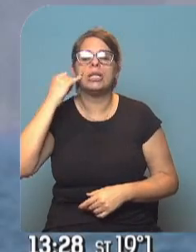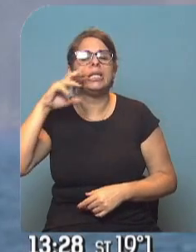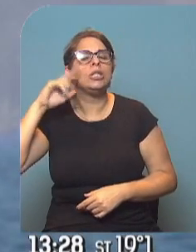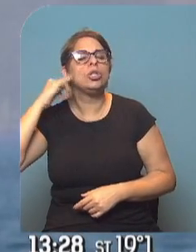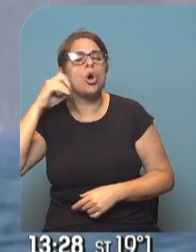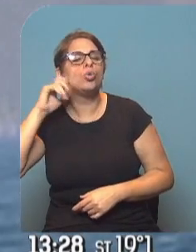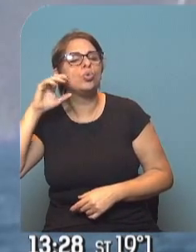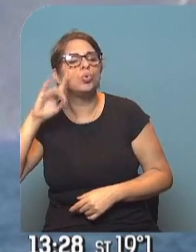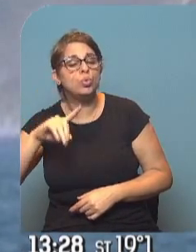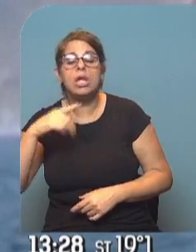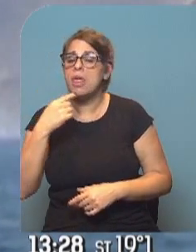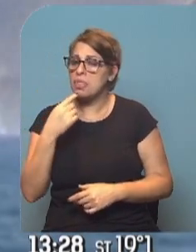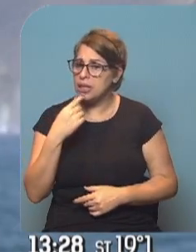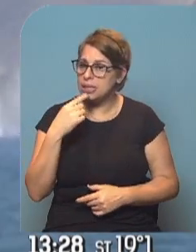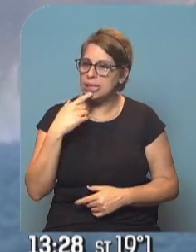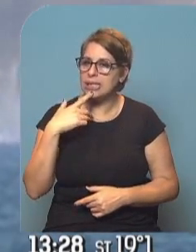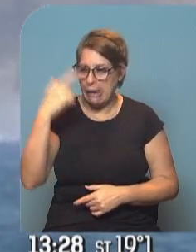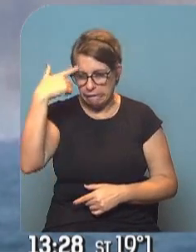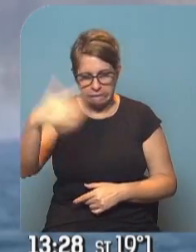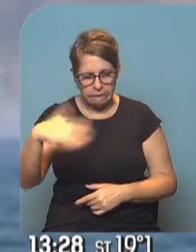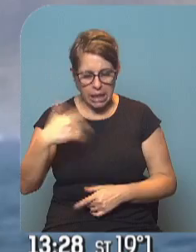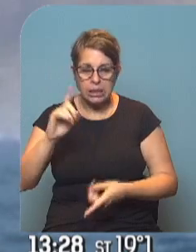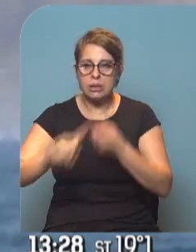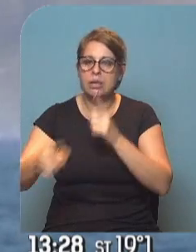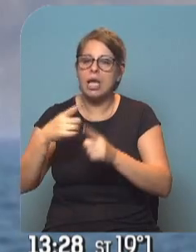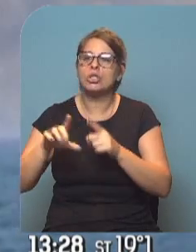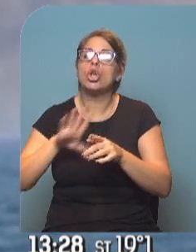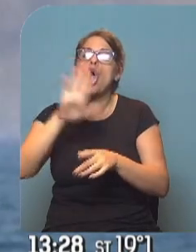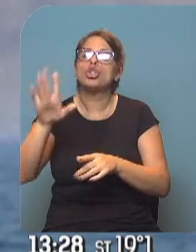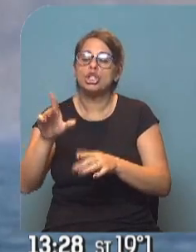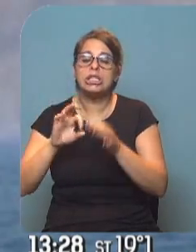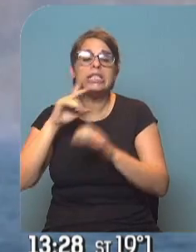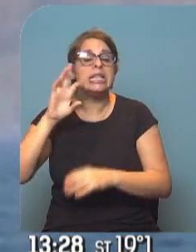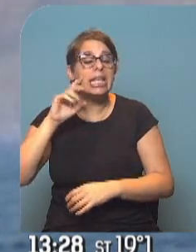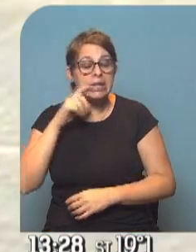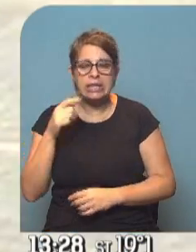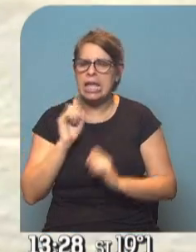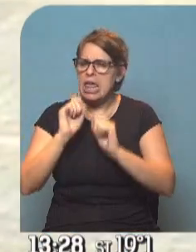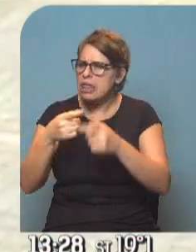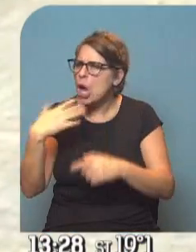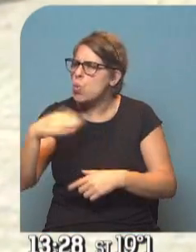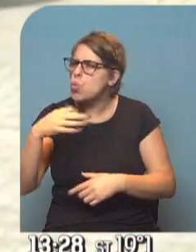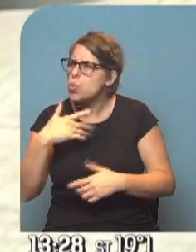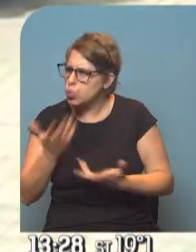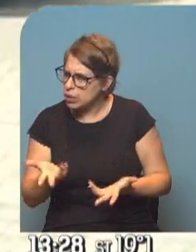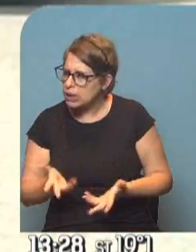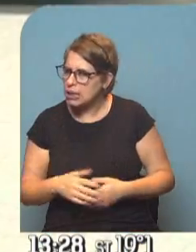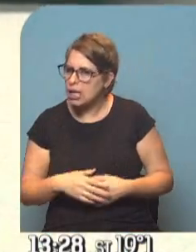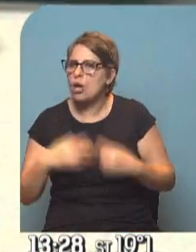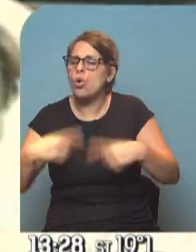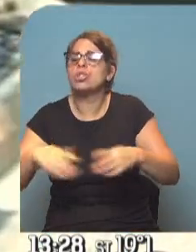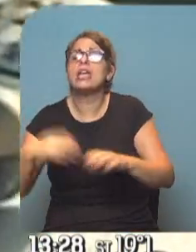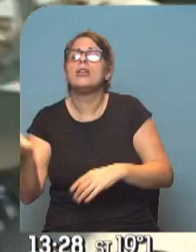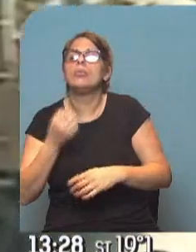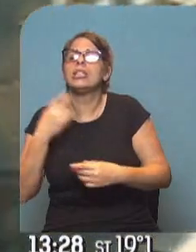que demostró una considerable astucia en su relación con Occidente, entregue sumisamente la única carta que tiene para obtener